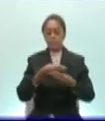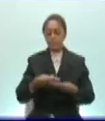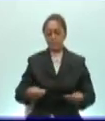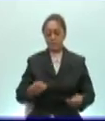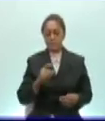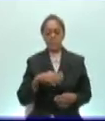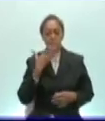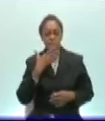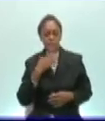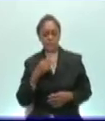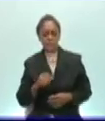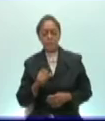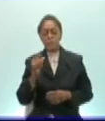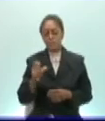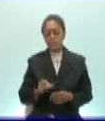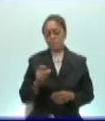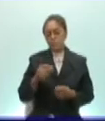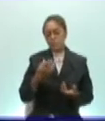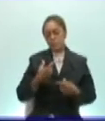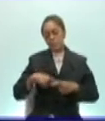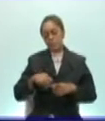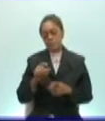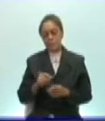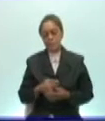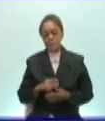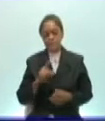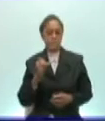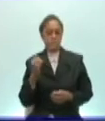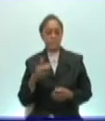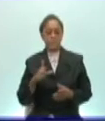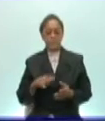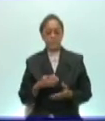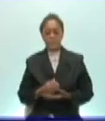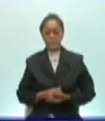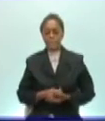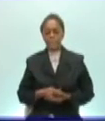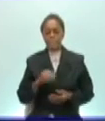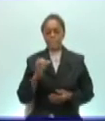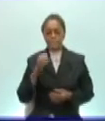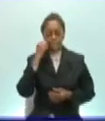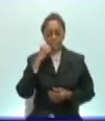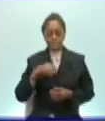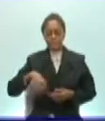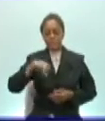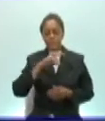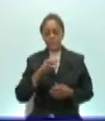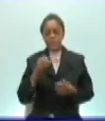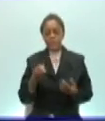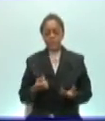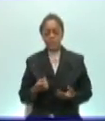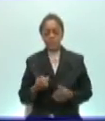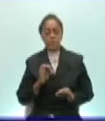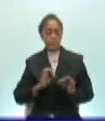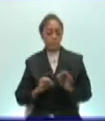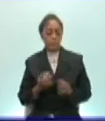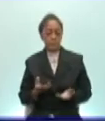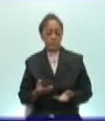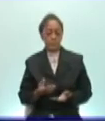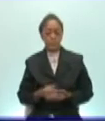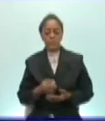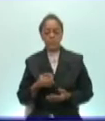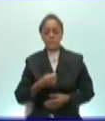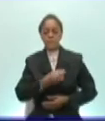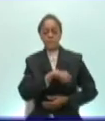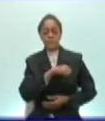los tripulantes nada más, cosas muy casuísticas. Y además todo esto sirvió como pretexto.